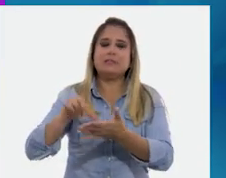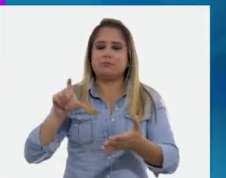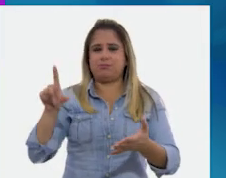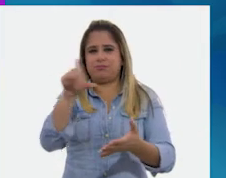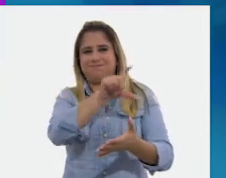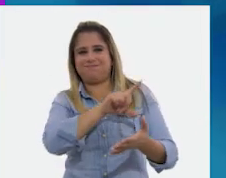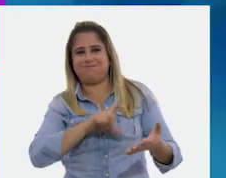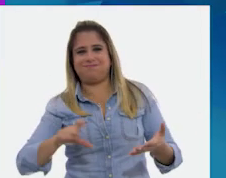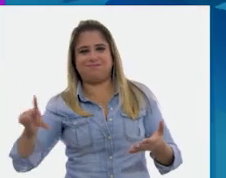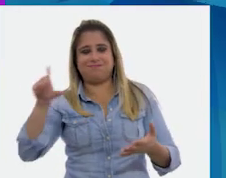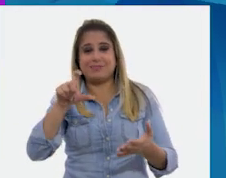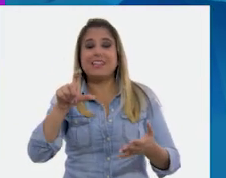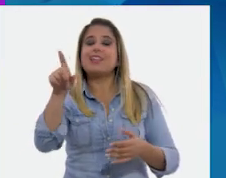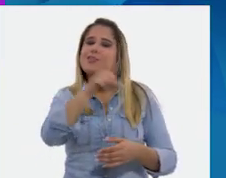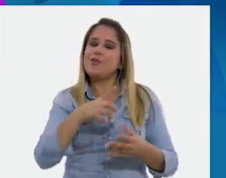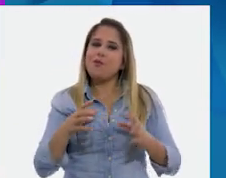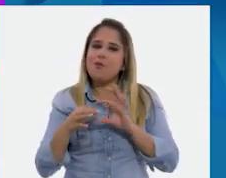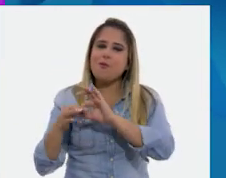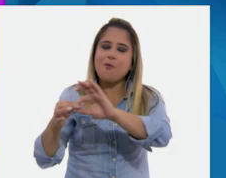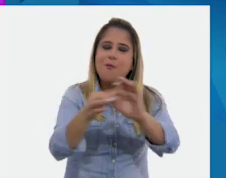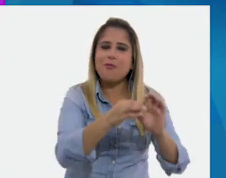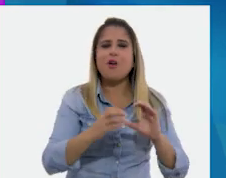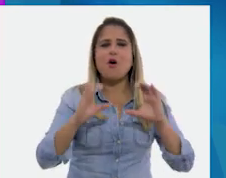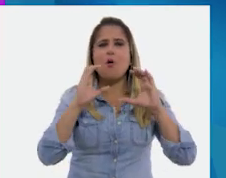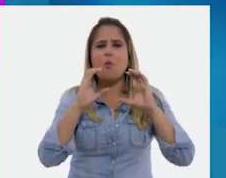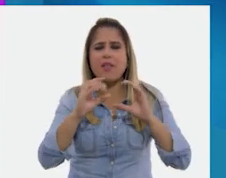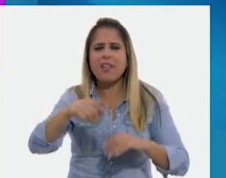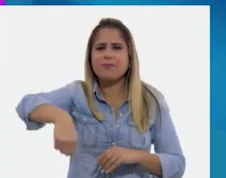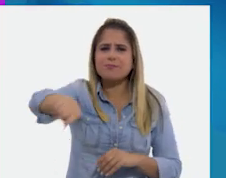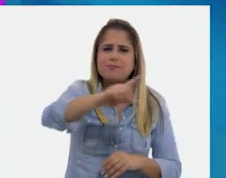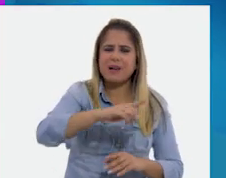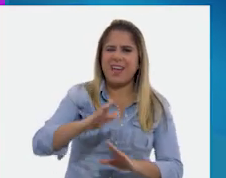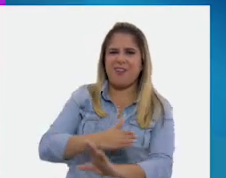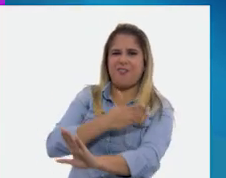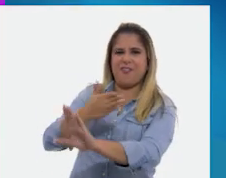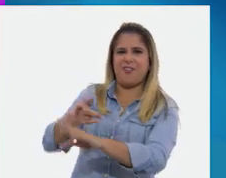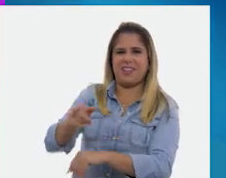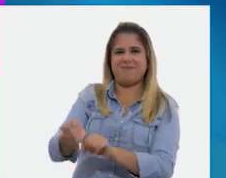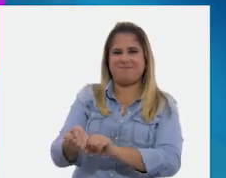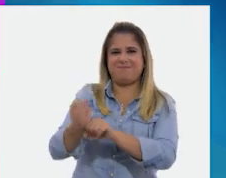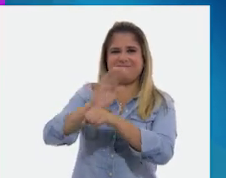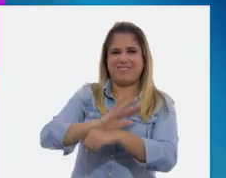Sigamos luchando juntos contra este virus, cuidándonos los unos a los otros.